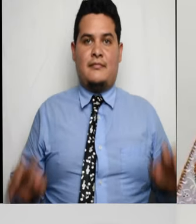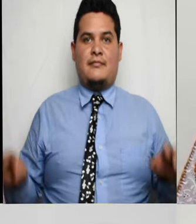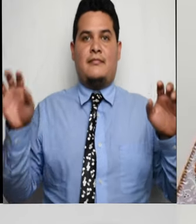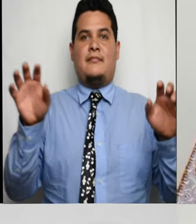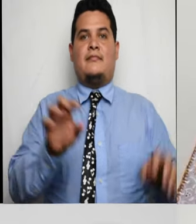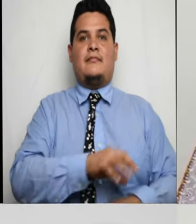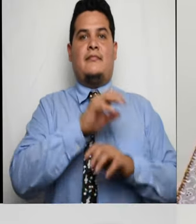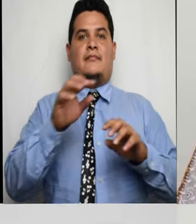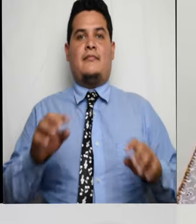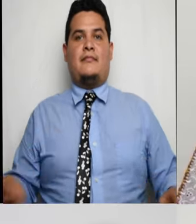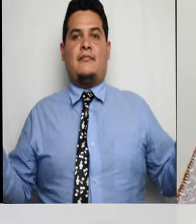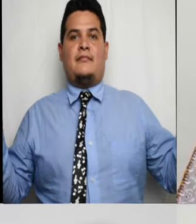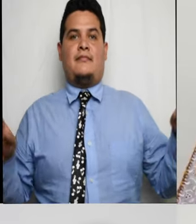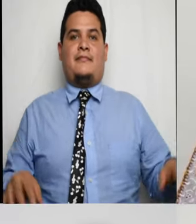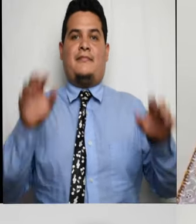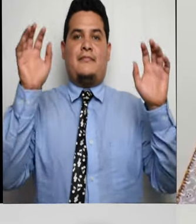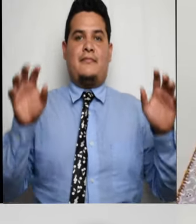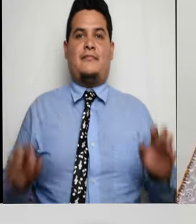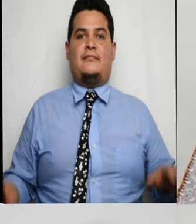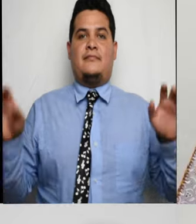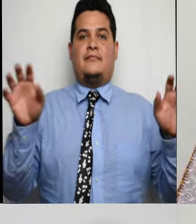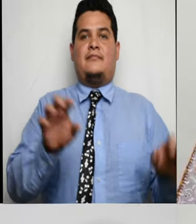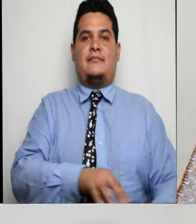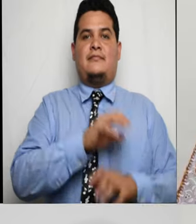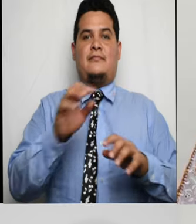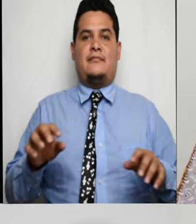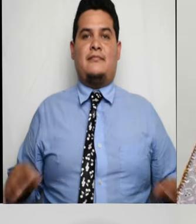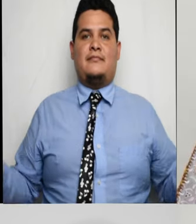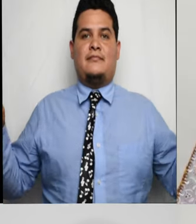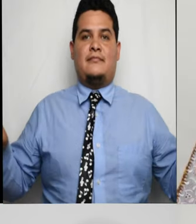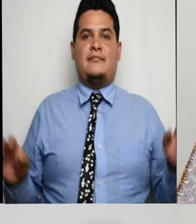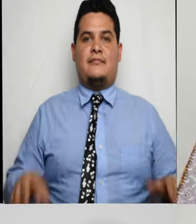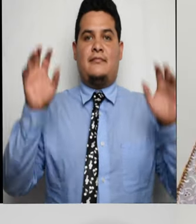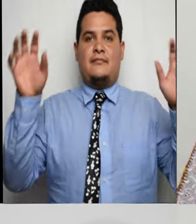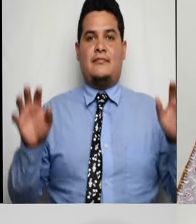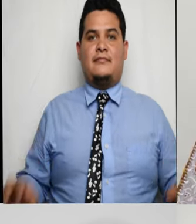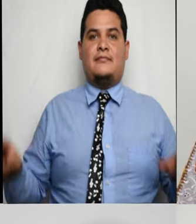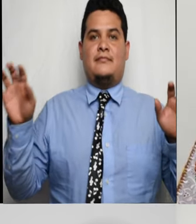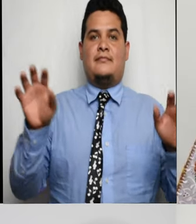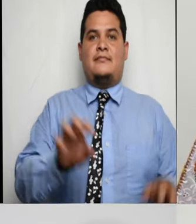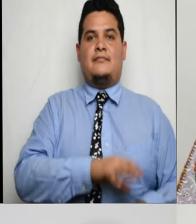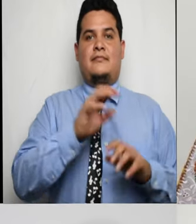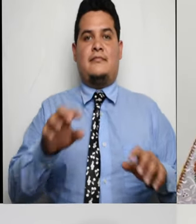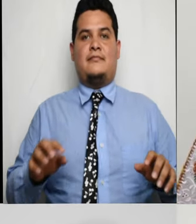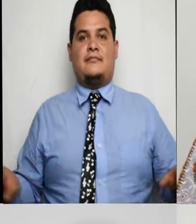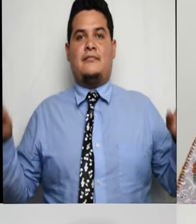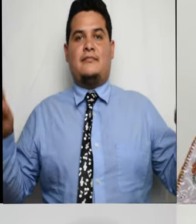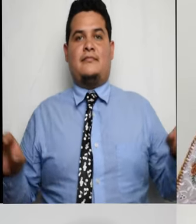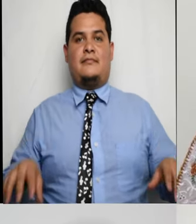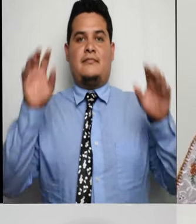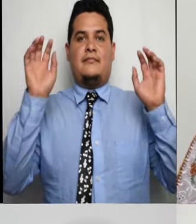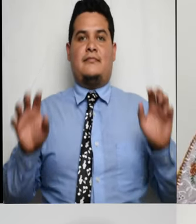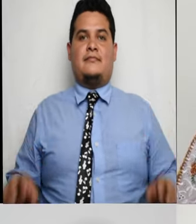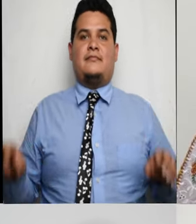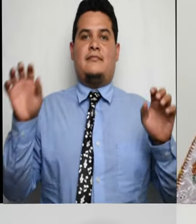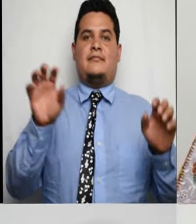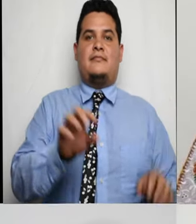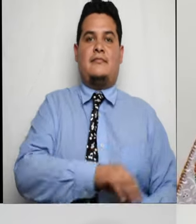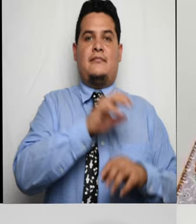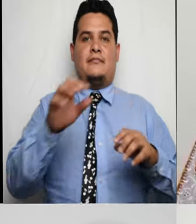el arado que el suelo fecunda y la espada que salva